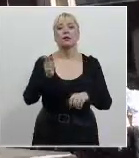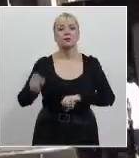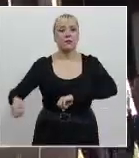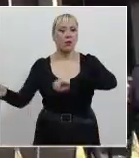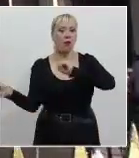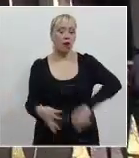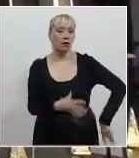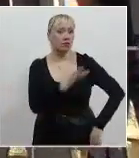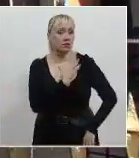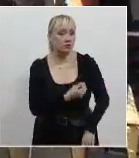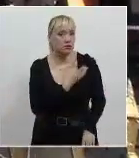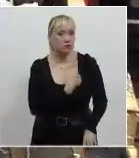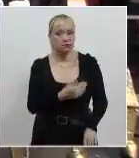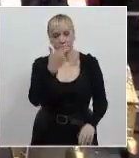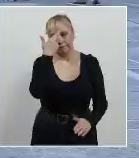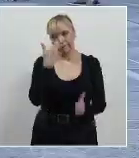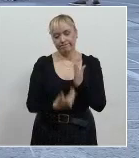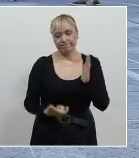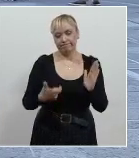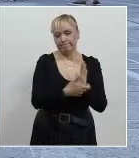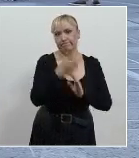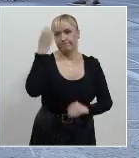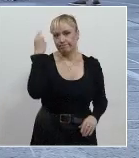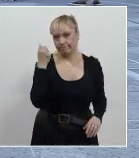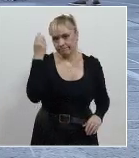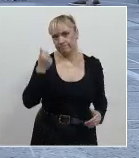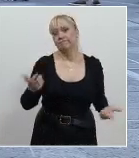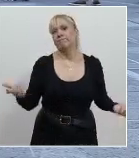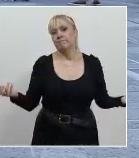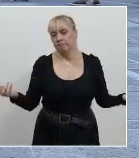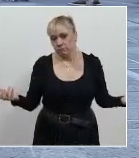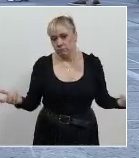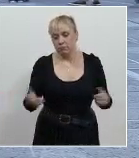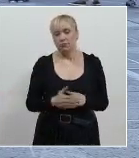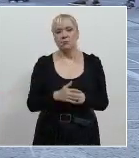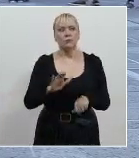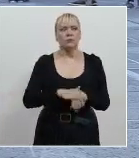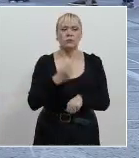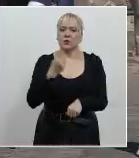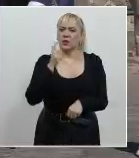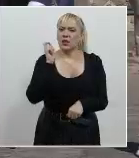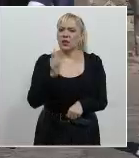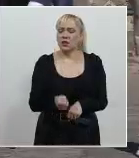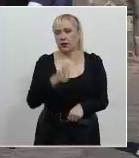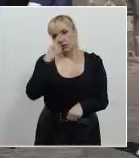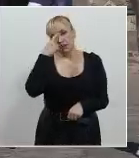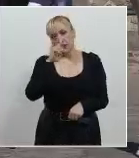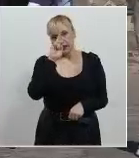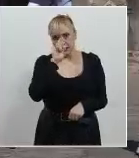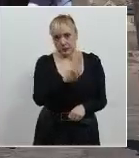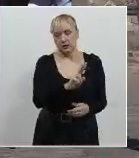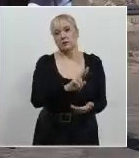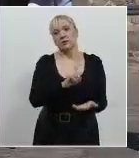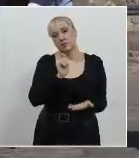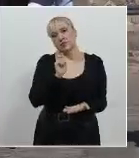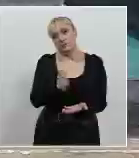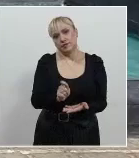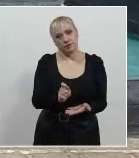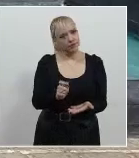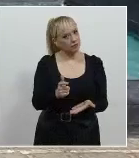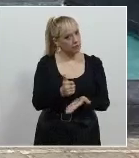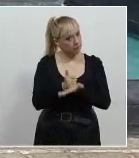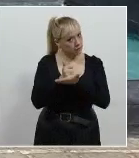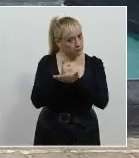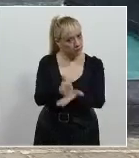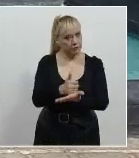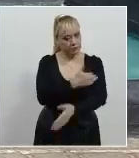de familia por incumplimiento del pago de alimentos. Esto porque persigue diversos fines válidos, además de respetar los principios de mínima intervención,